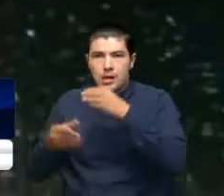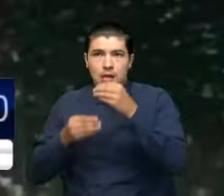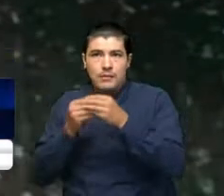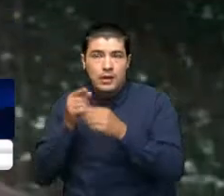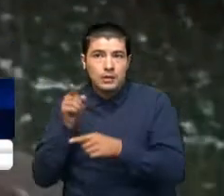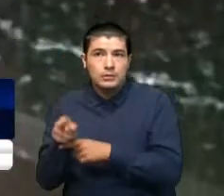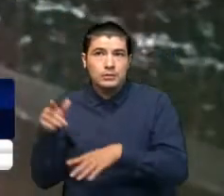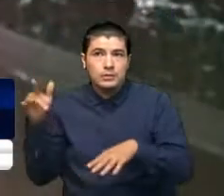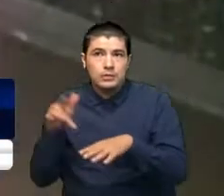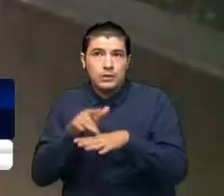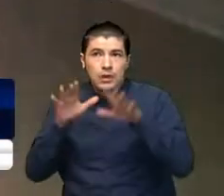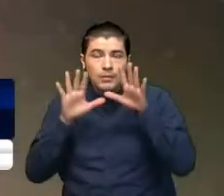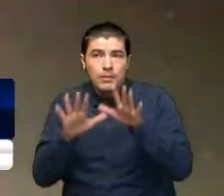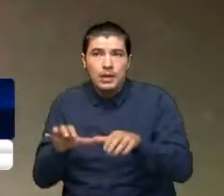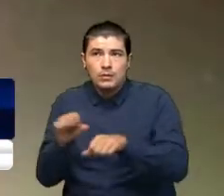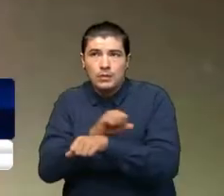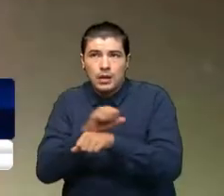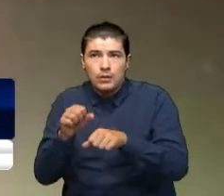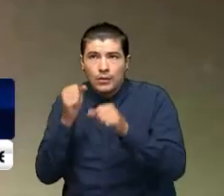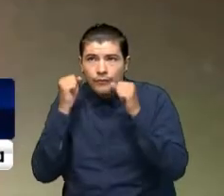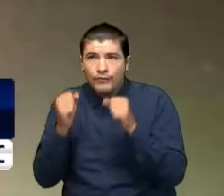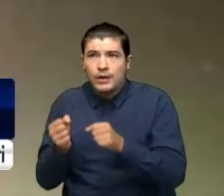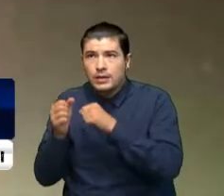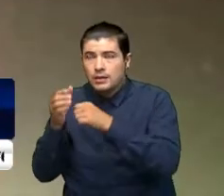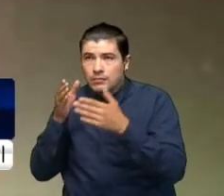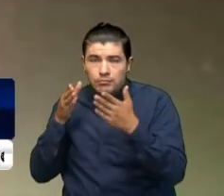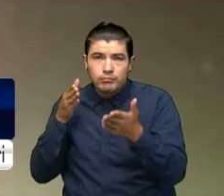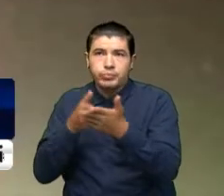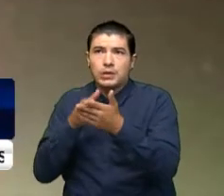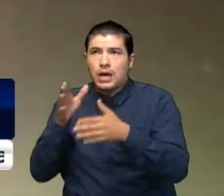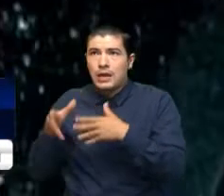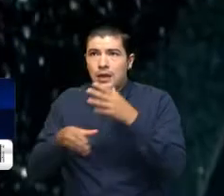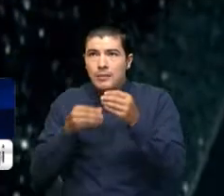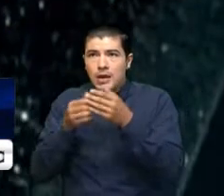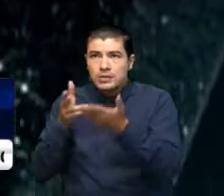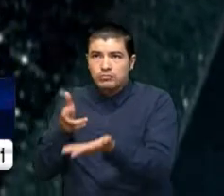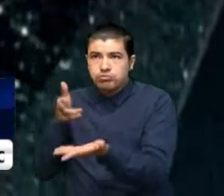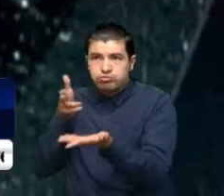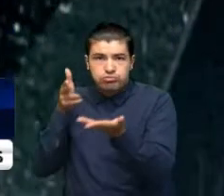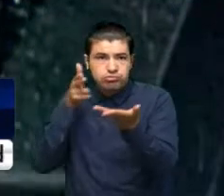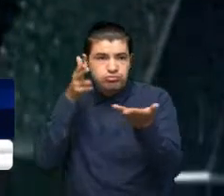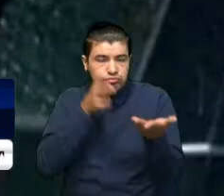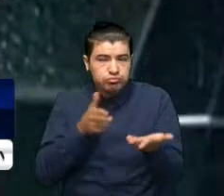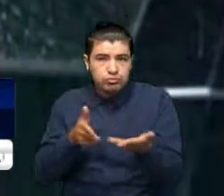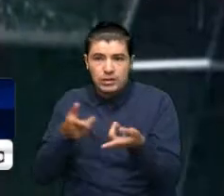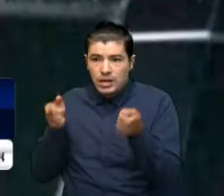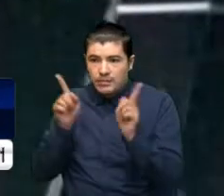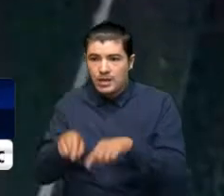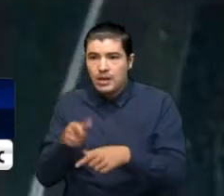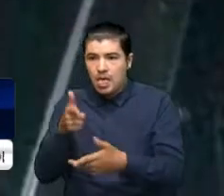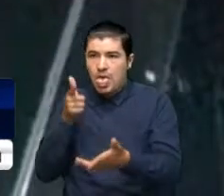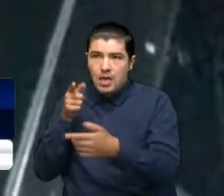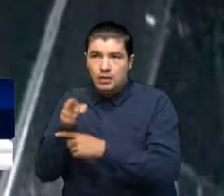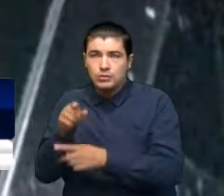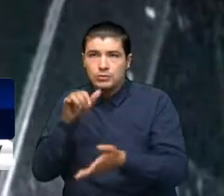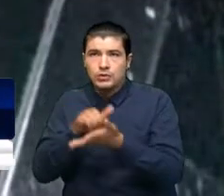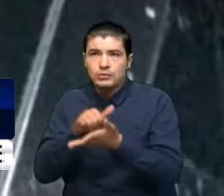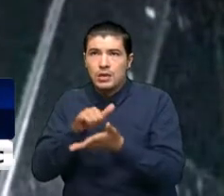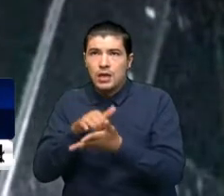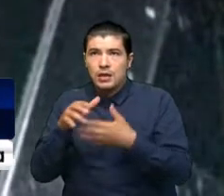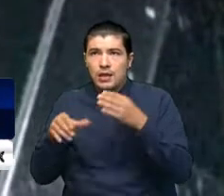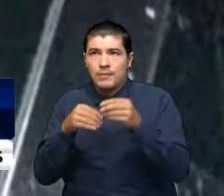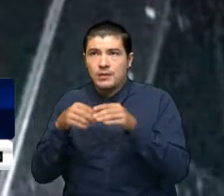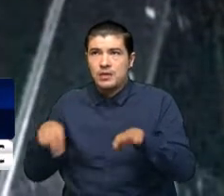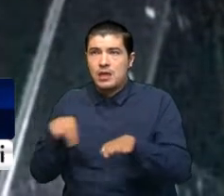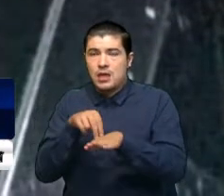hacen parar los vehículos bruscamente, nos apuntan con arma de fuego y nos intimidan, así se suben al